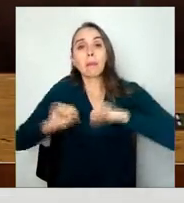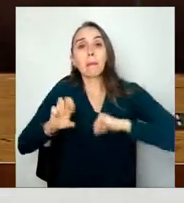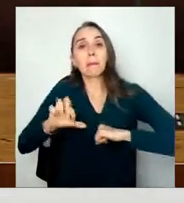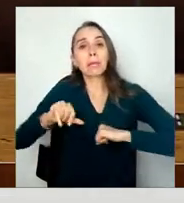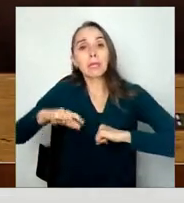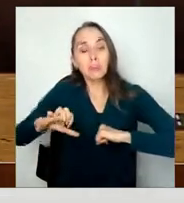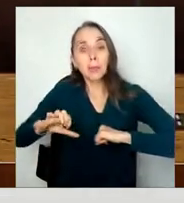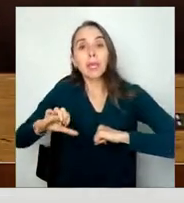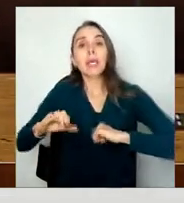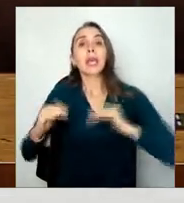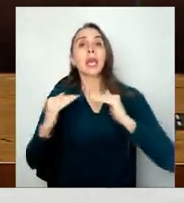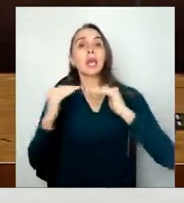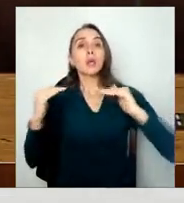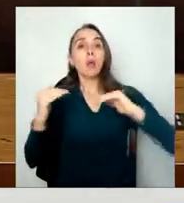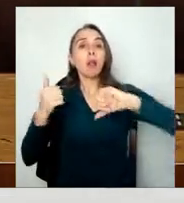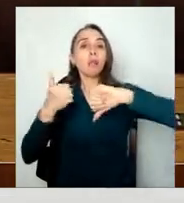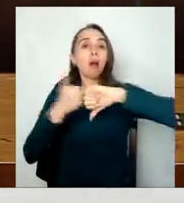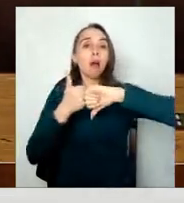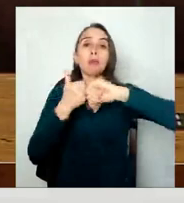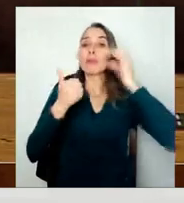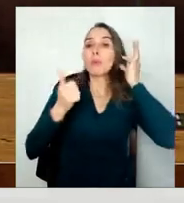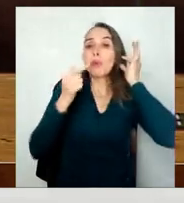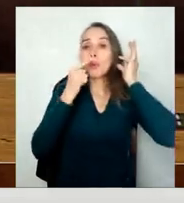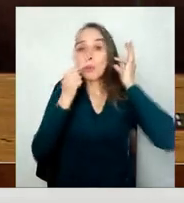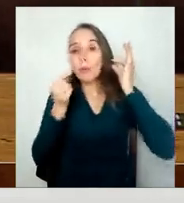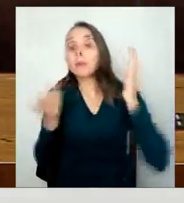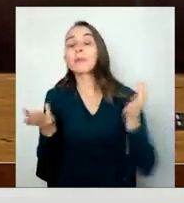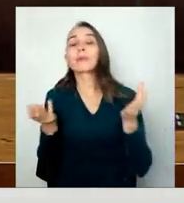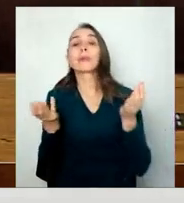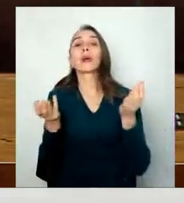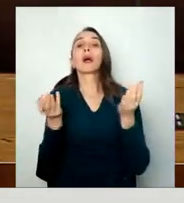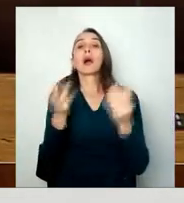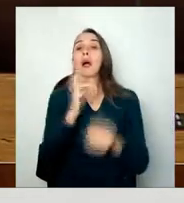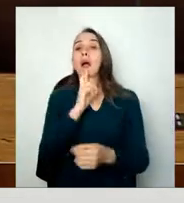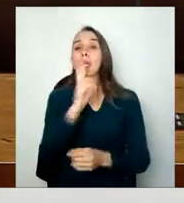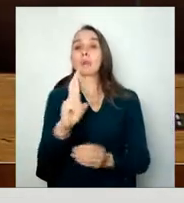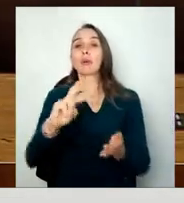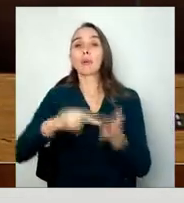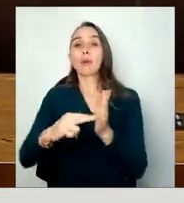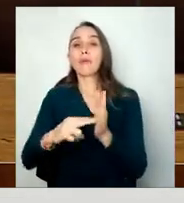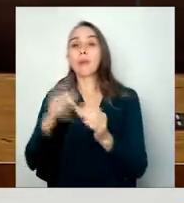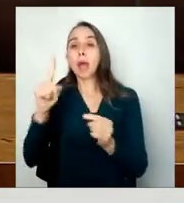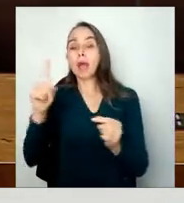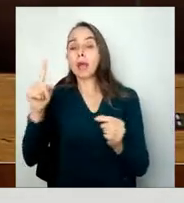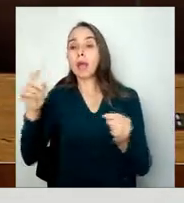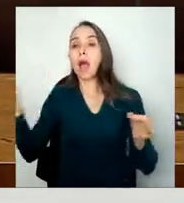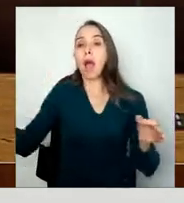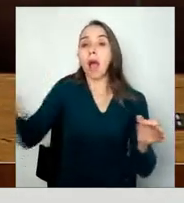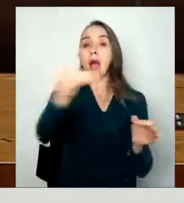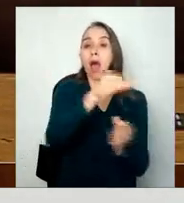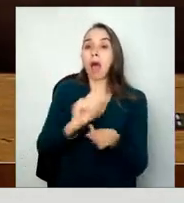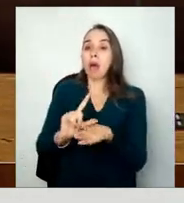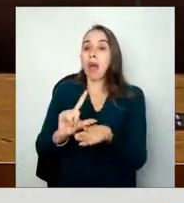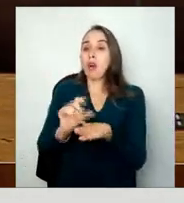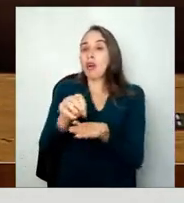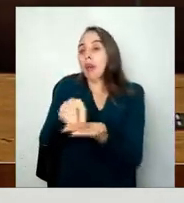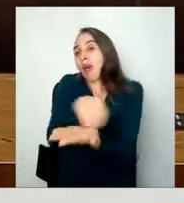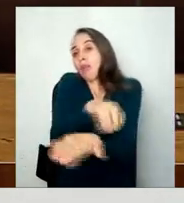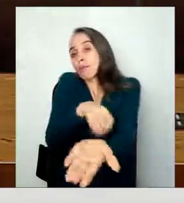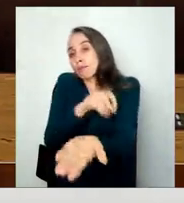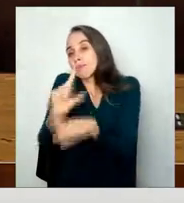de género es cierto y la y la respuesta a los problemas locales Creo que este es un proyecto que ha logrado